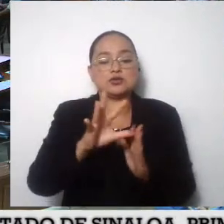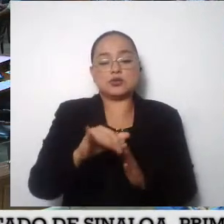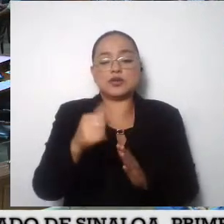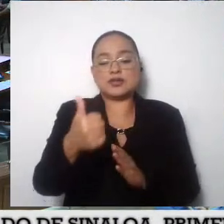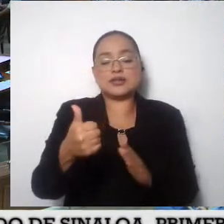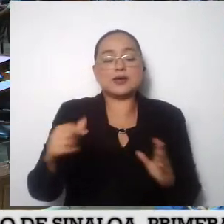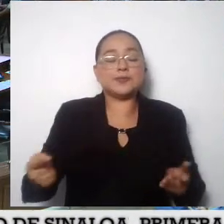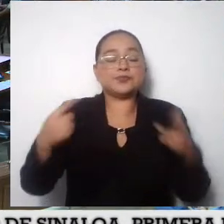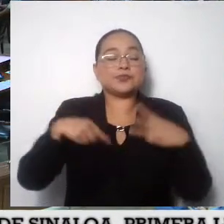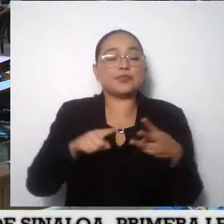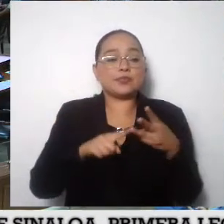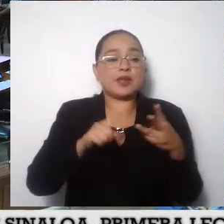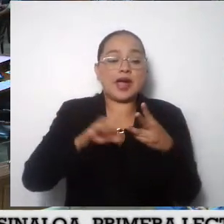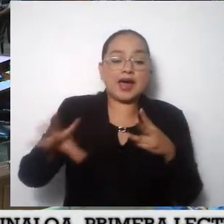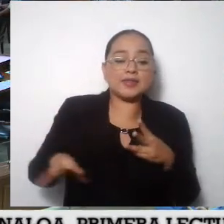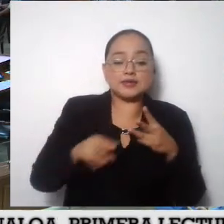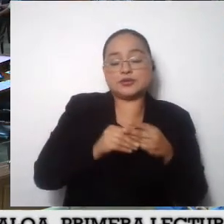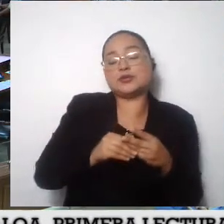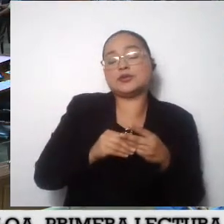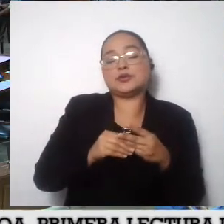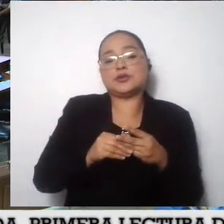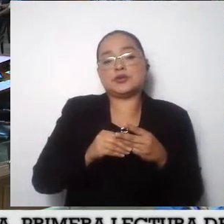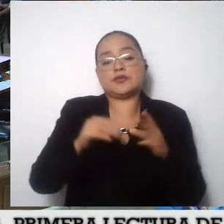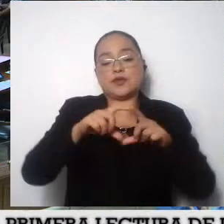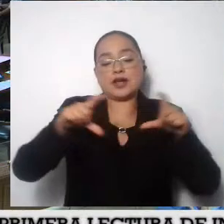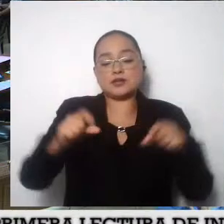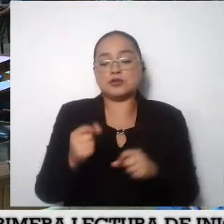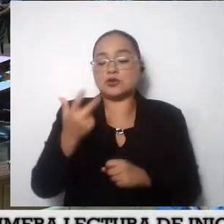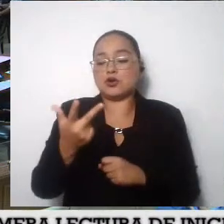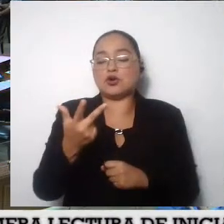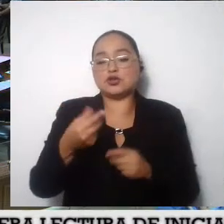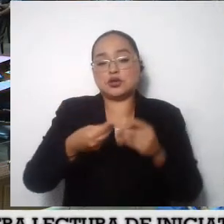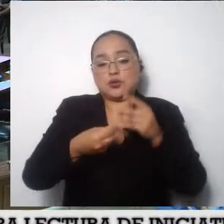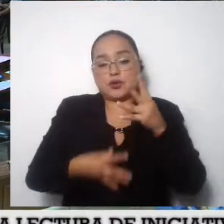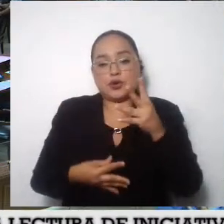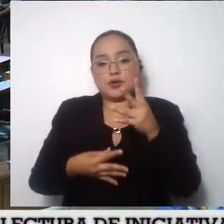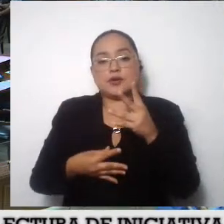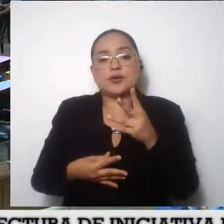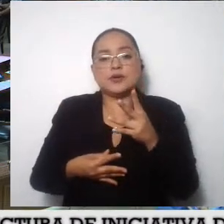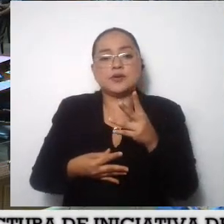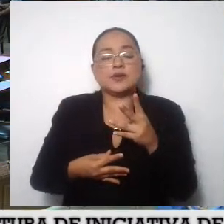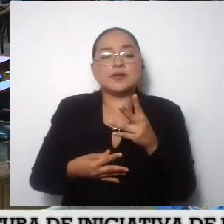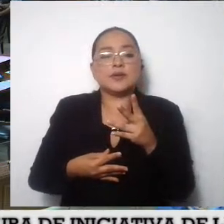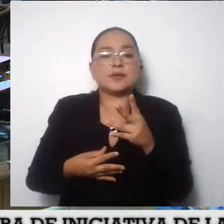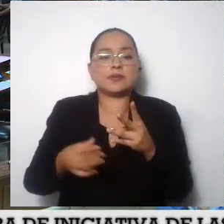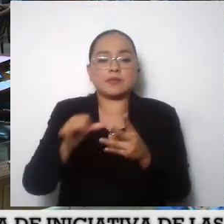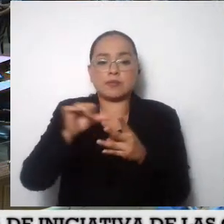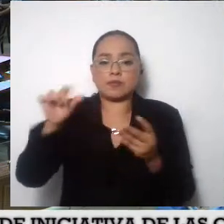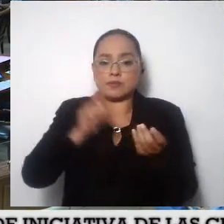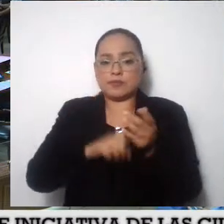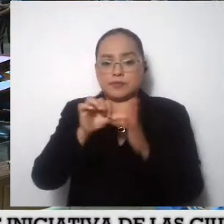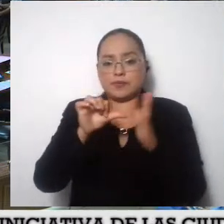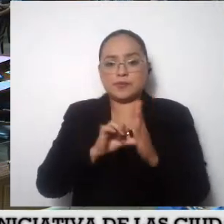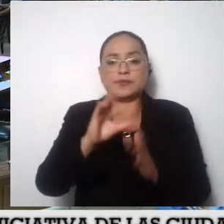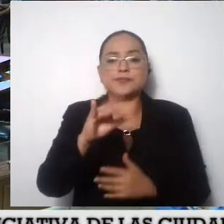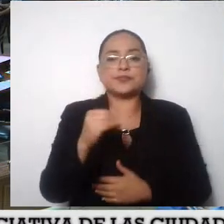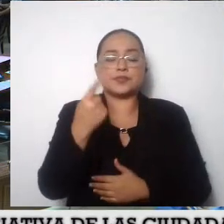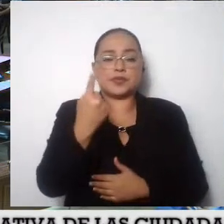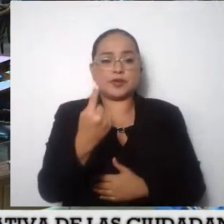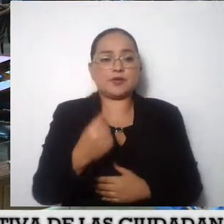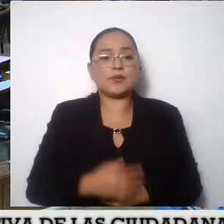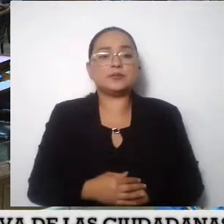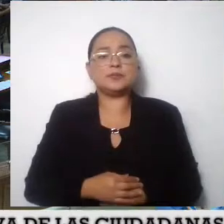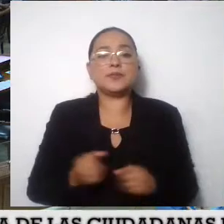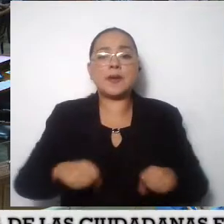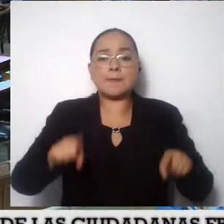y adición a la fracción octava, recorriéndose el orden subsecuente al artículo 51 y la